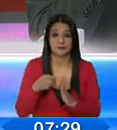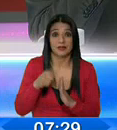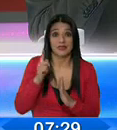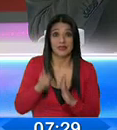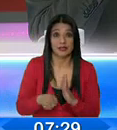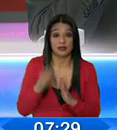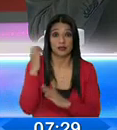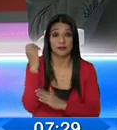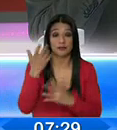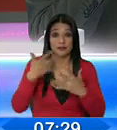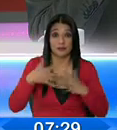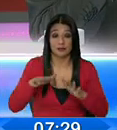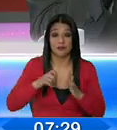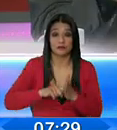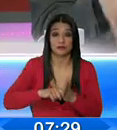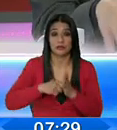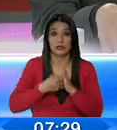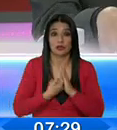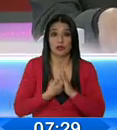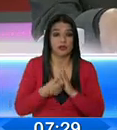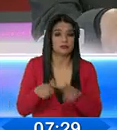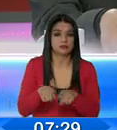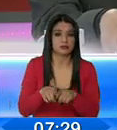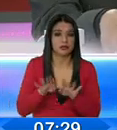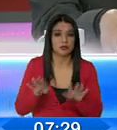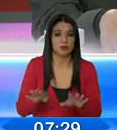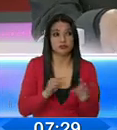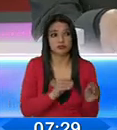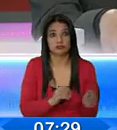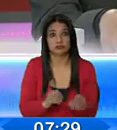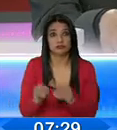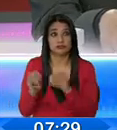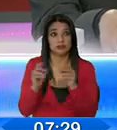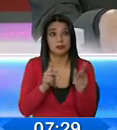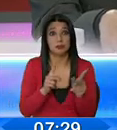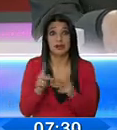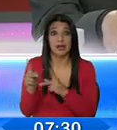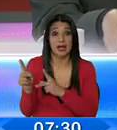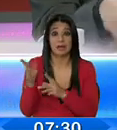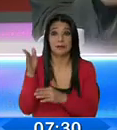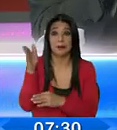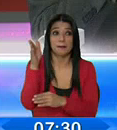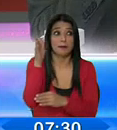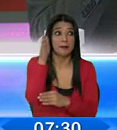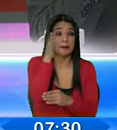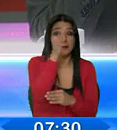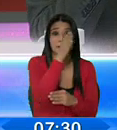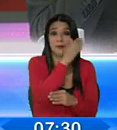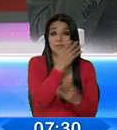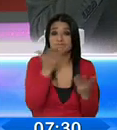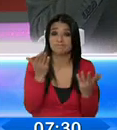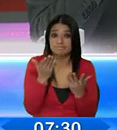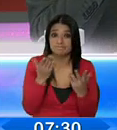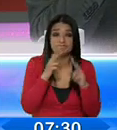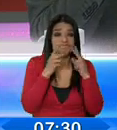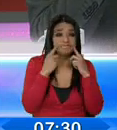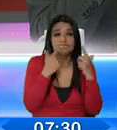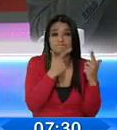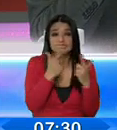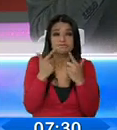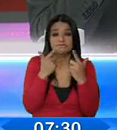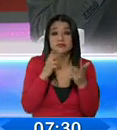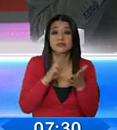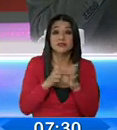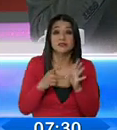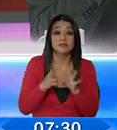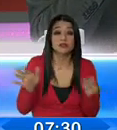emergencia, la Contraloría paralelamente organizó un plan de intervención sistemático que contempla la